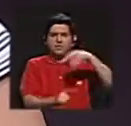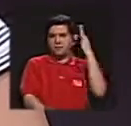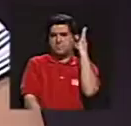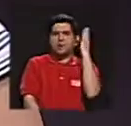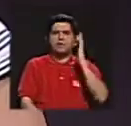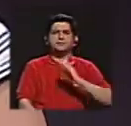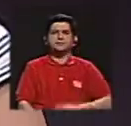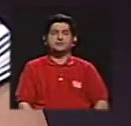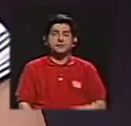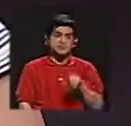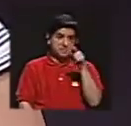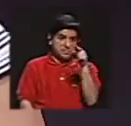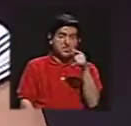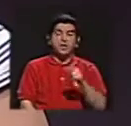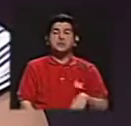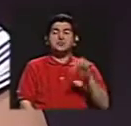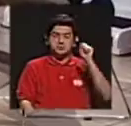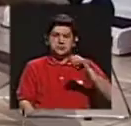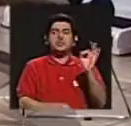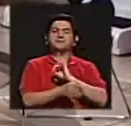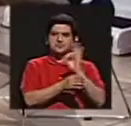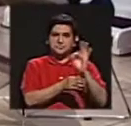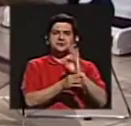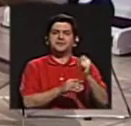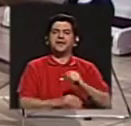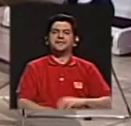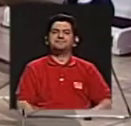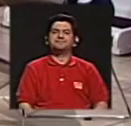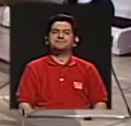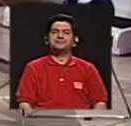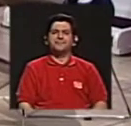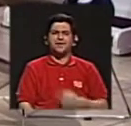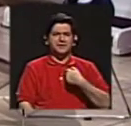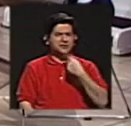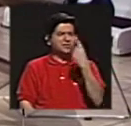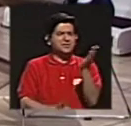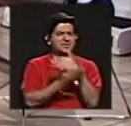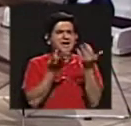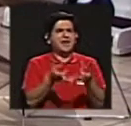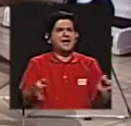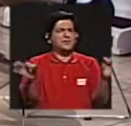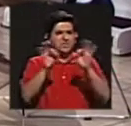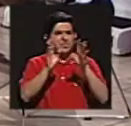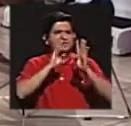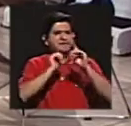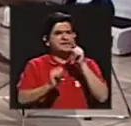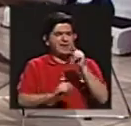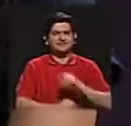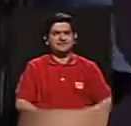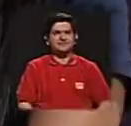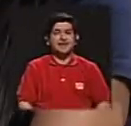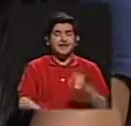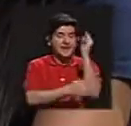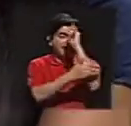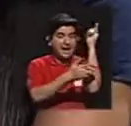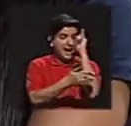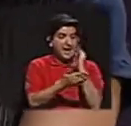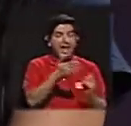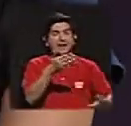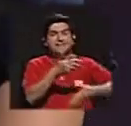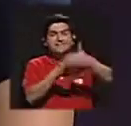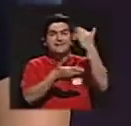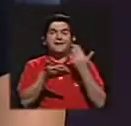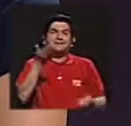ahí te digo que sí funciona. Claro, quiero rescatar un punto bien importante de lo que hablabas, y es que el arte en el